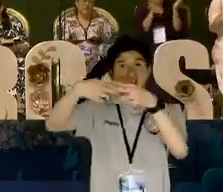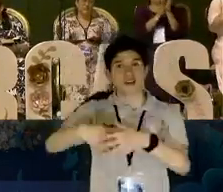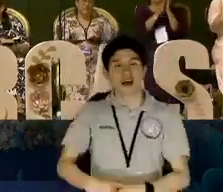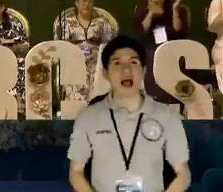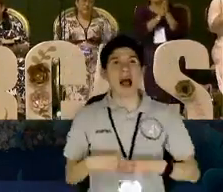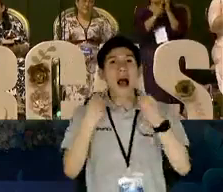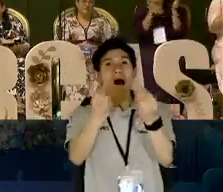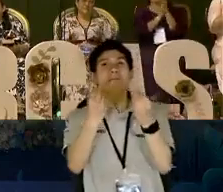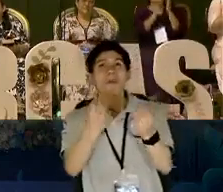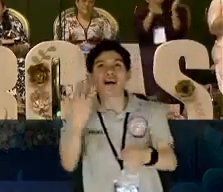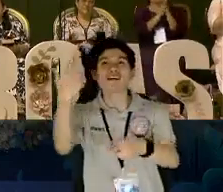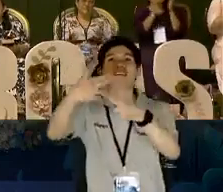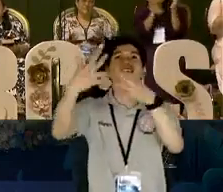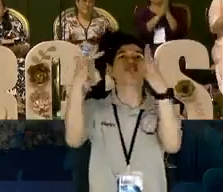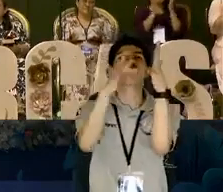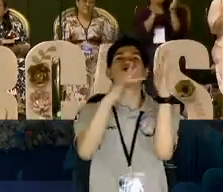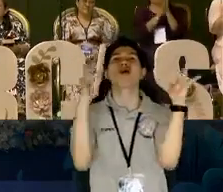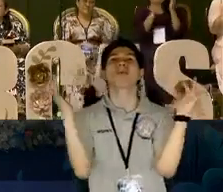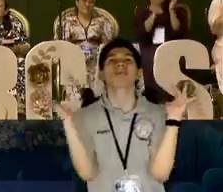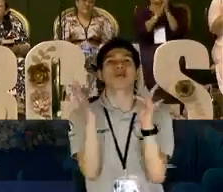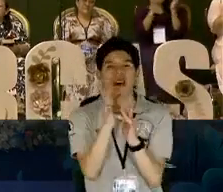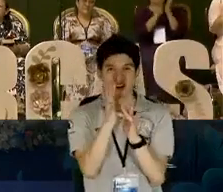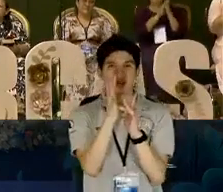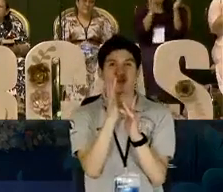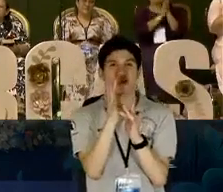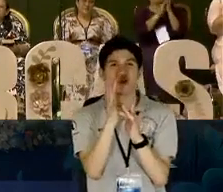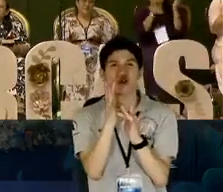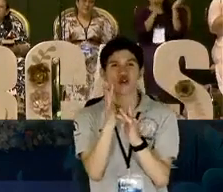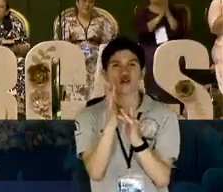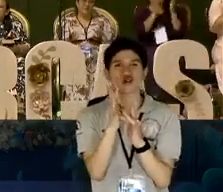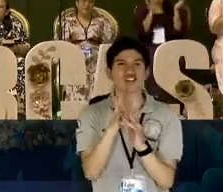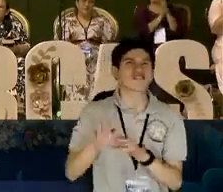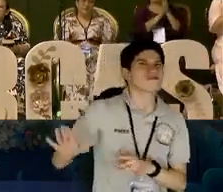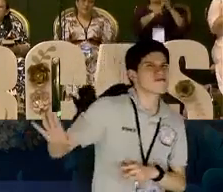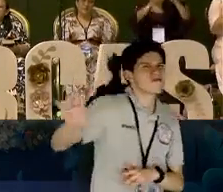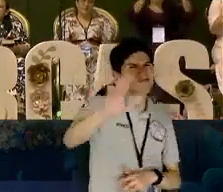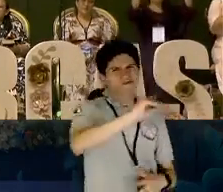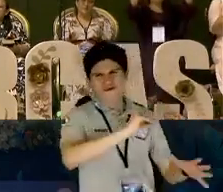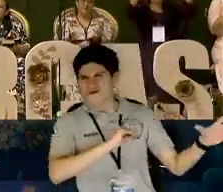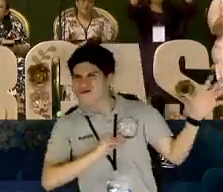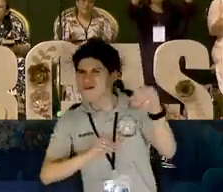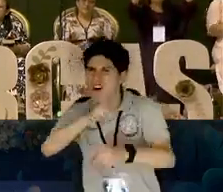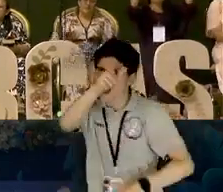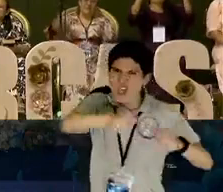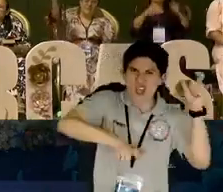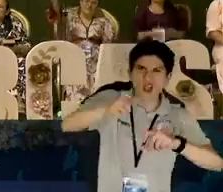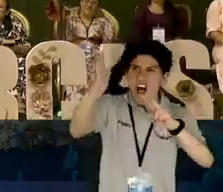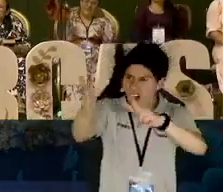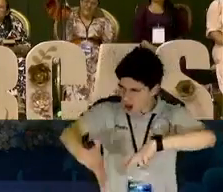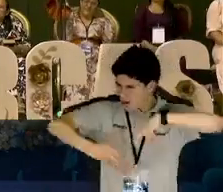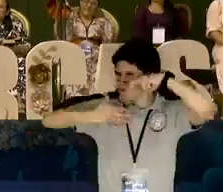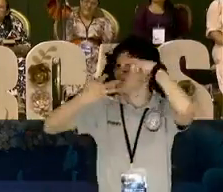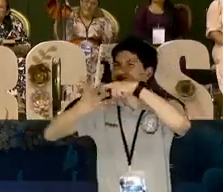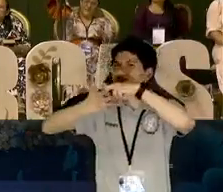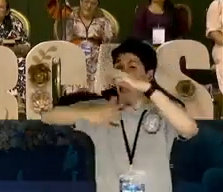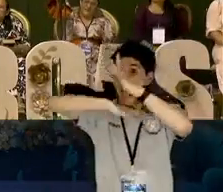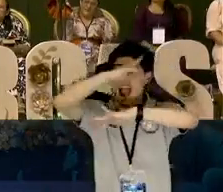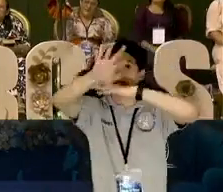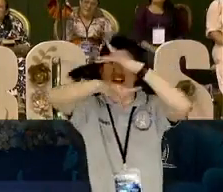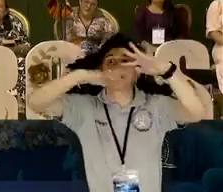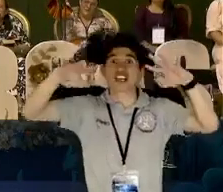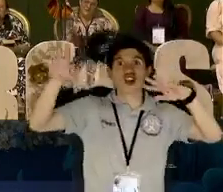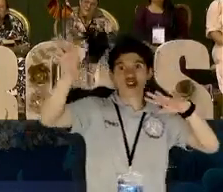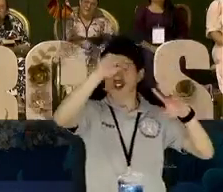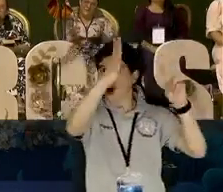Para que en el nombre de Jesús se doble toda rodilla de los que están en los cielos y en la